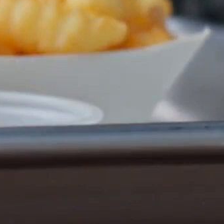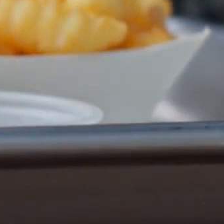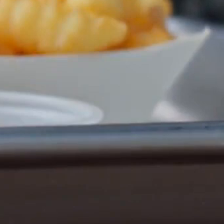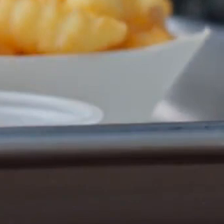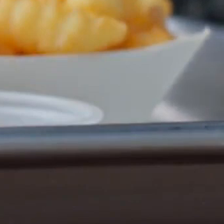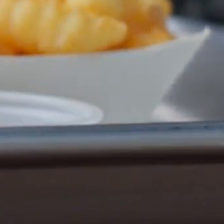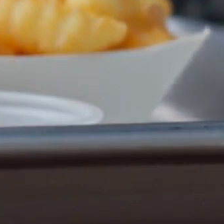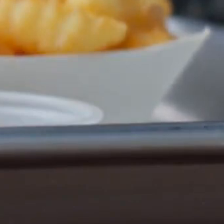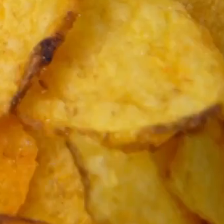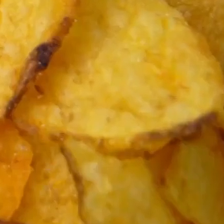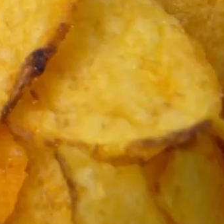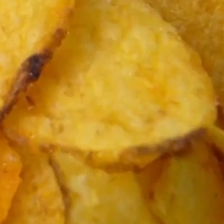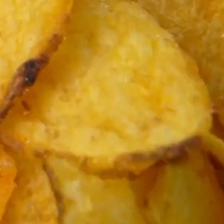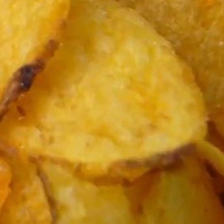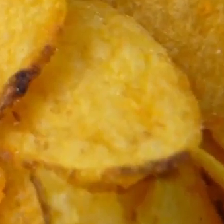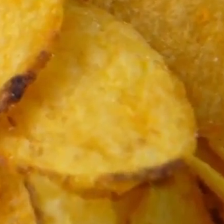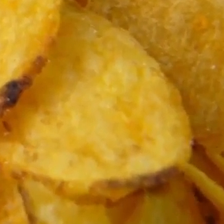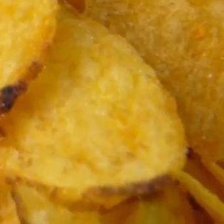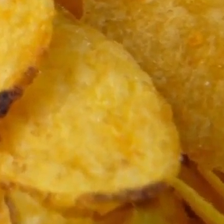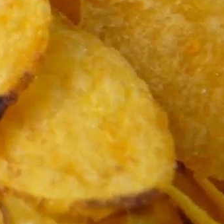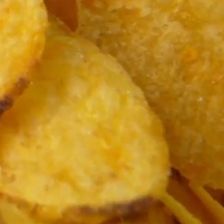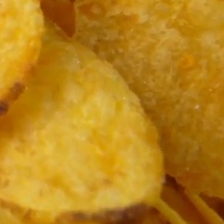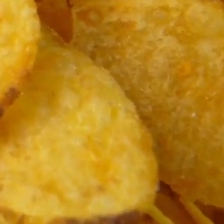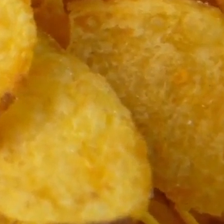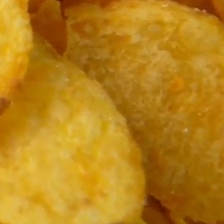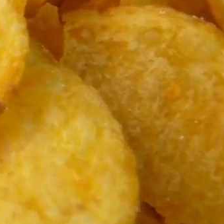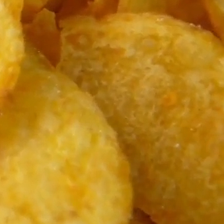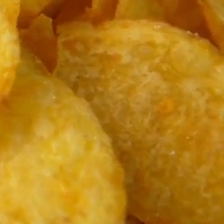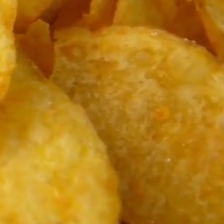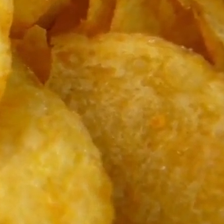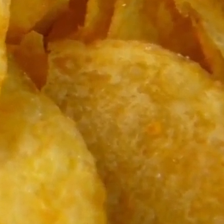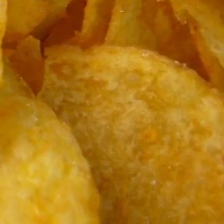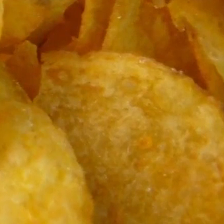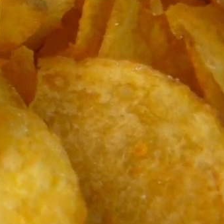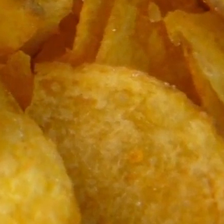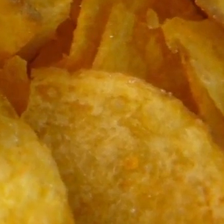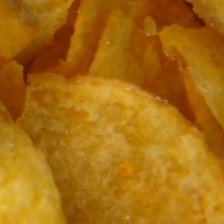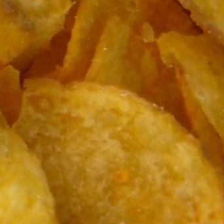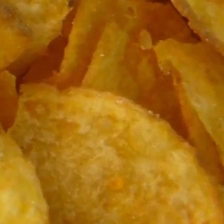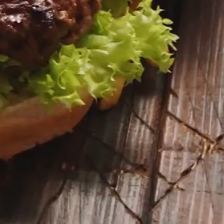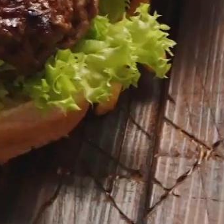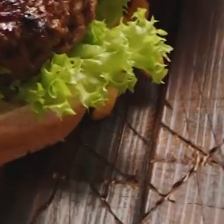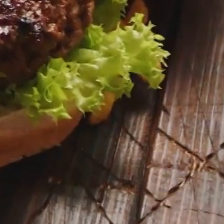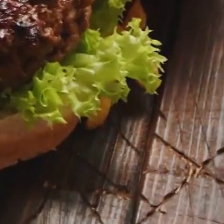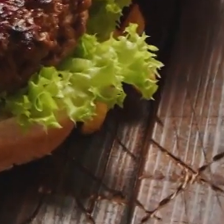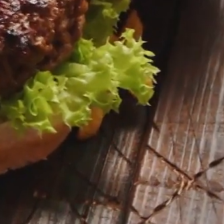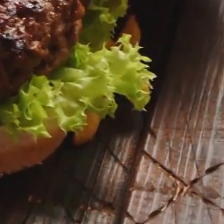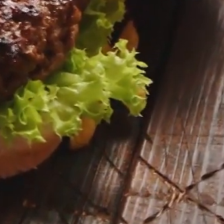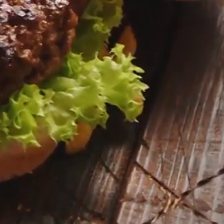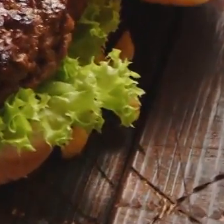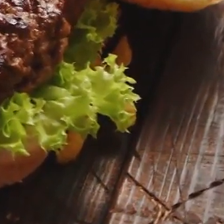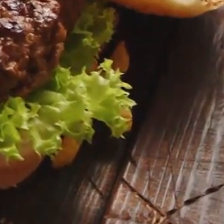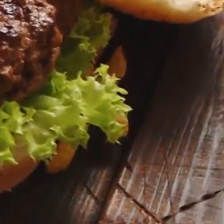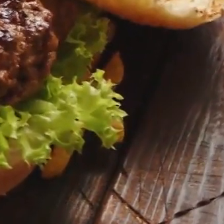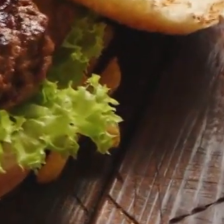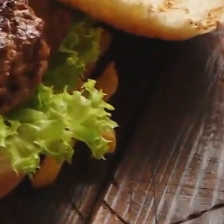comida ultraprocesada. Estos alimentos se caracterizan por aportar pocos o ningún nutriente y tener un contenido